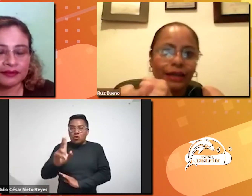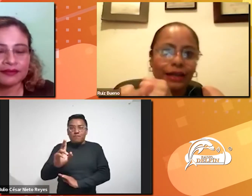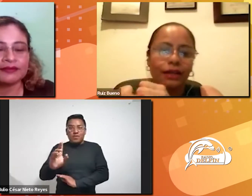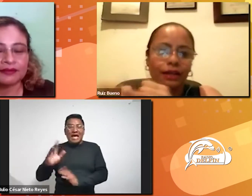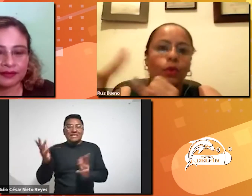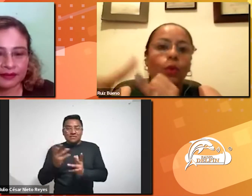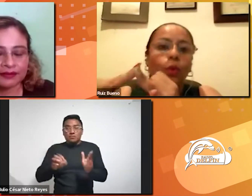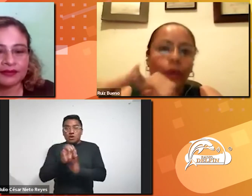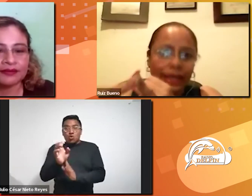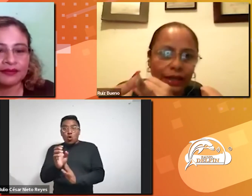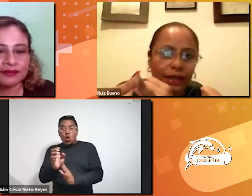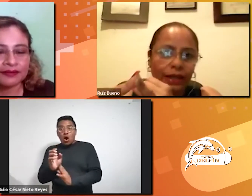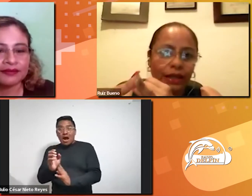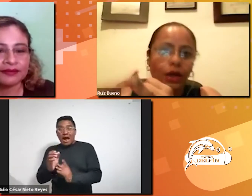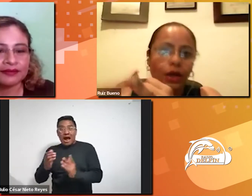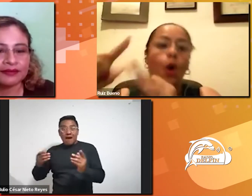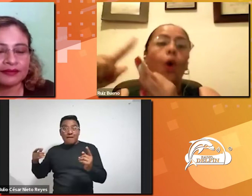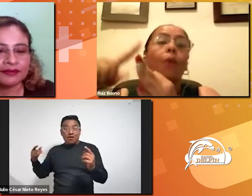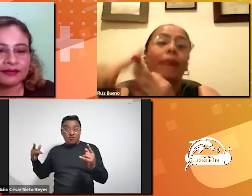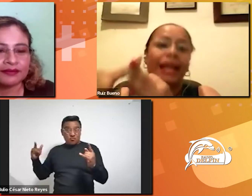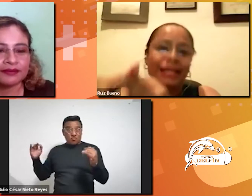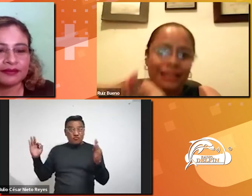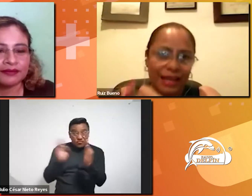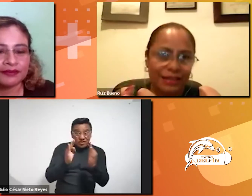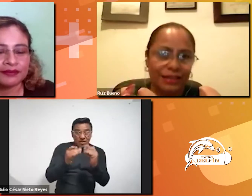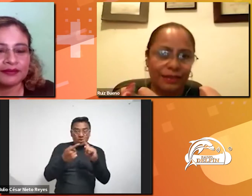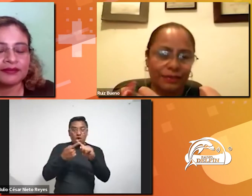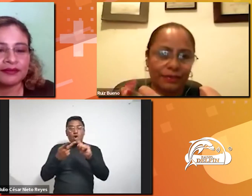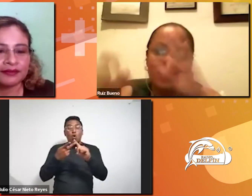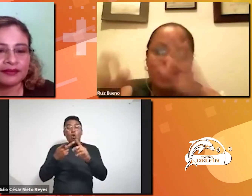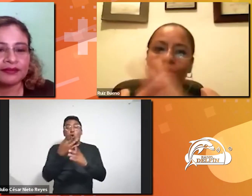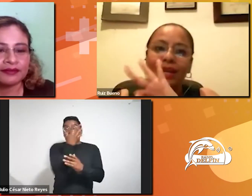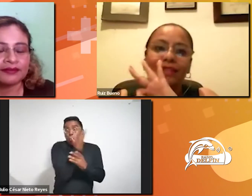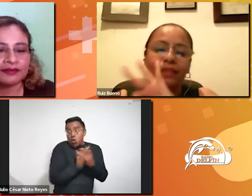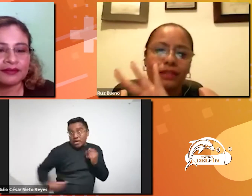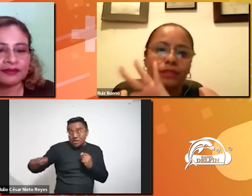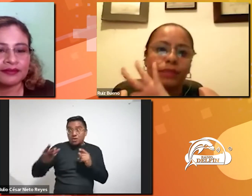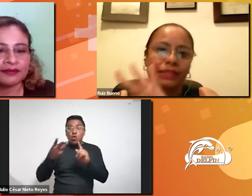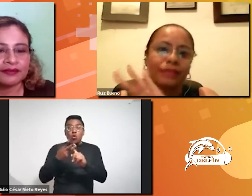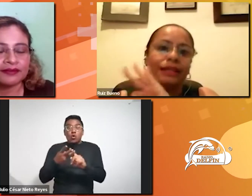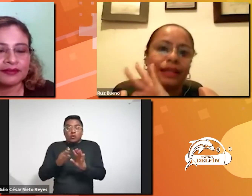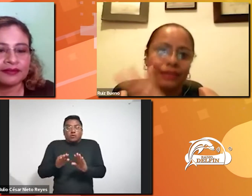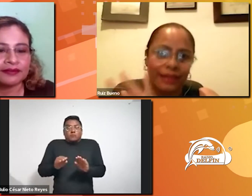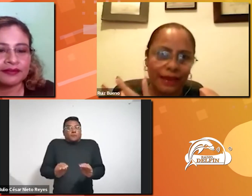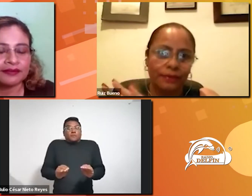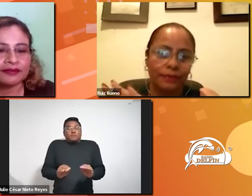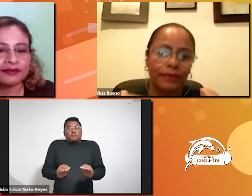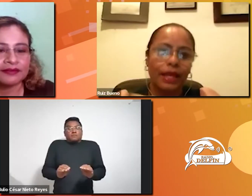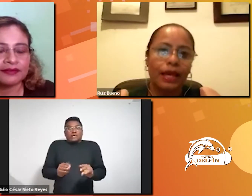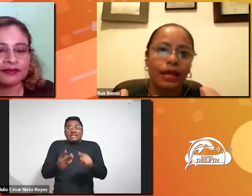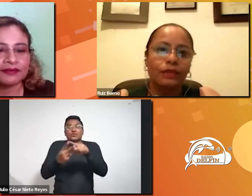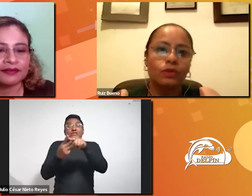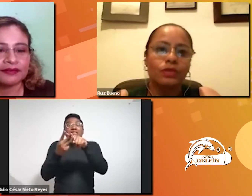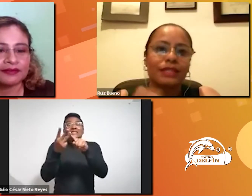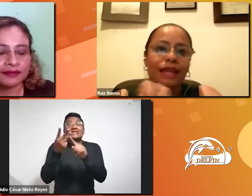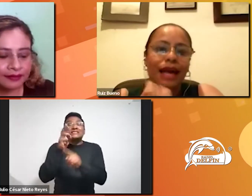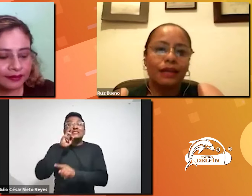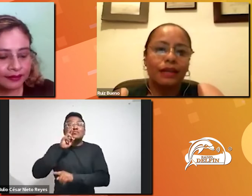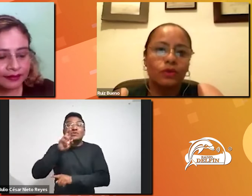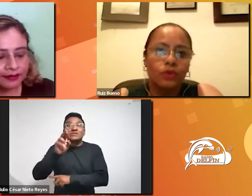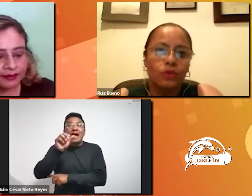Atacar, huir o paralizarse. Esas son las tres respuestas de la ansiedad.